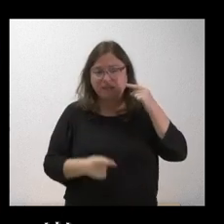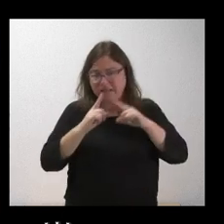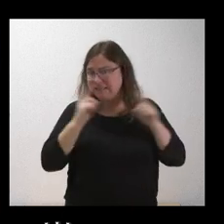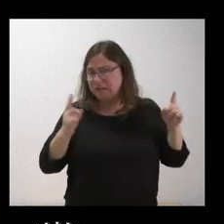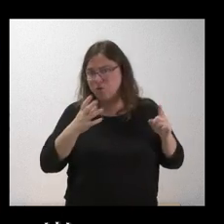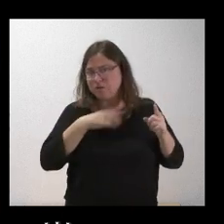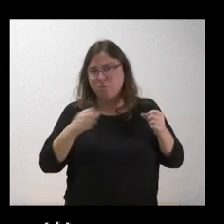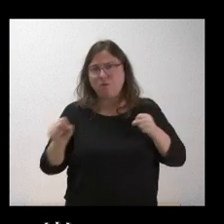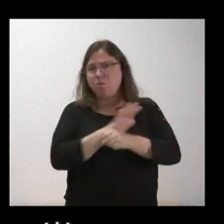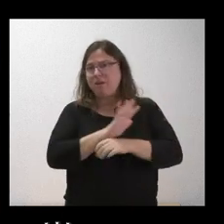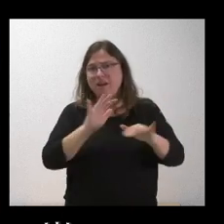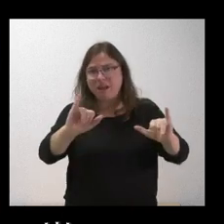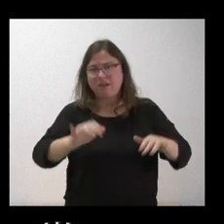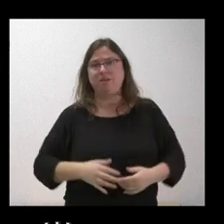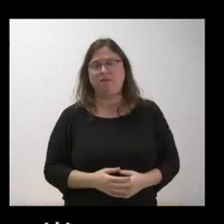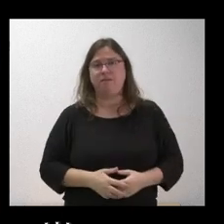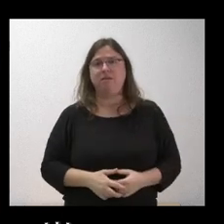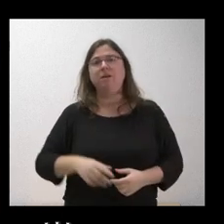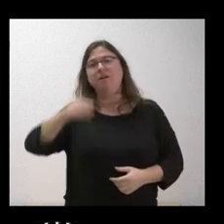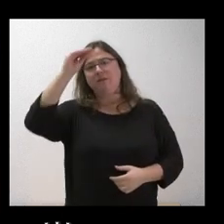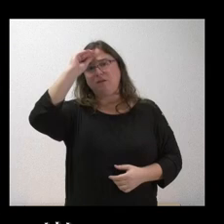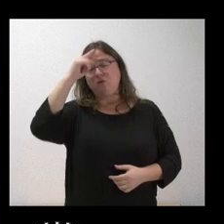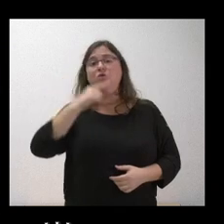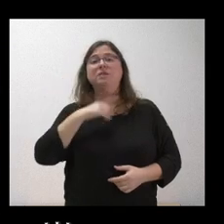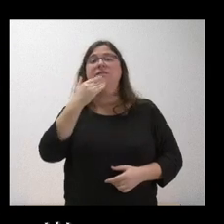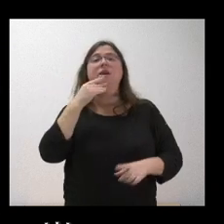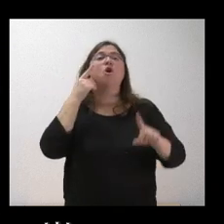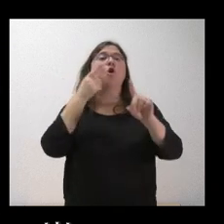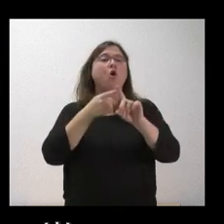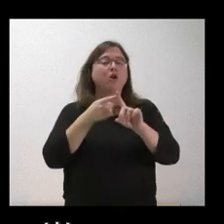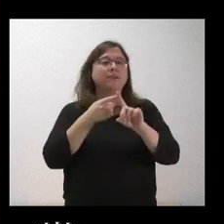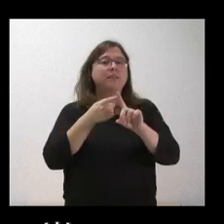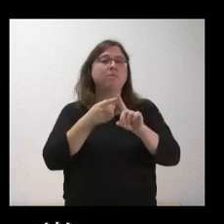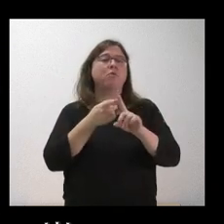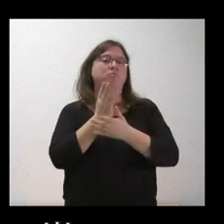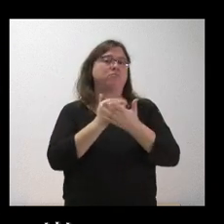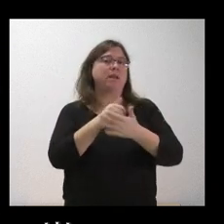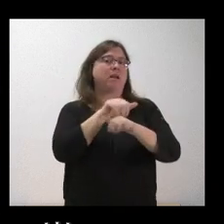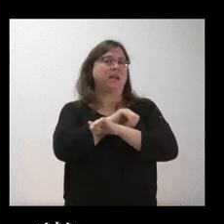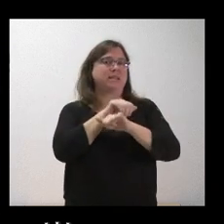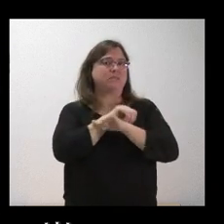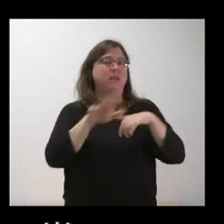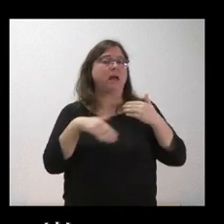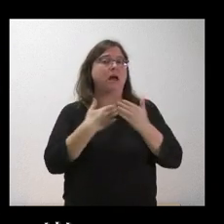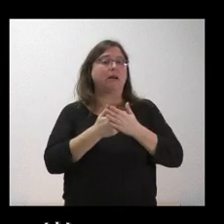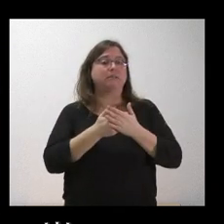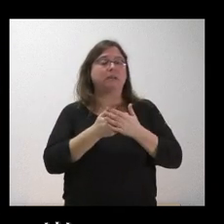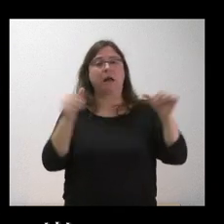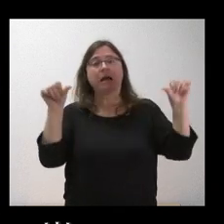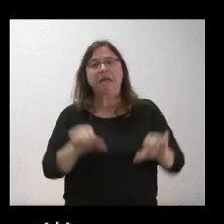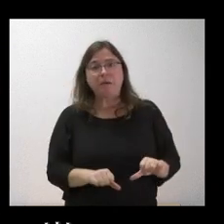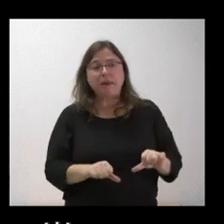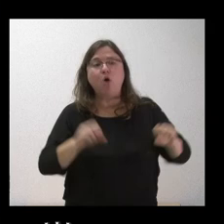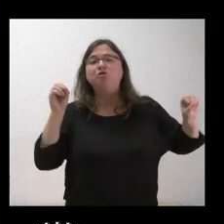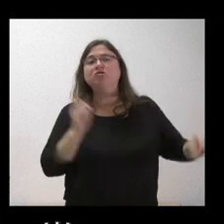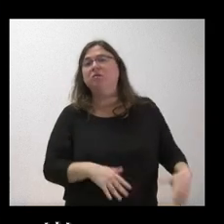modificarse su presupuesto yo no sé si la el objetivo de la junta la estrategia de la junta es esperar a que a que quiebre o que se vayan o no sé